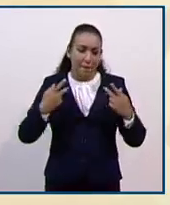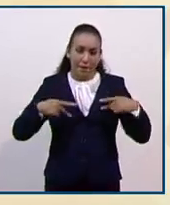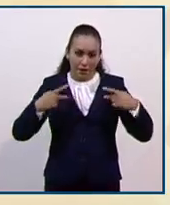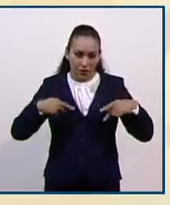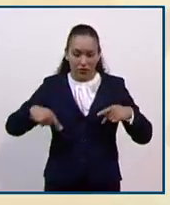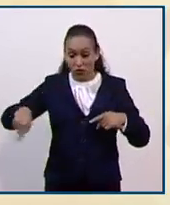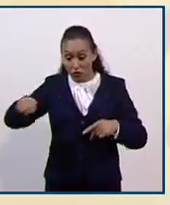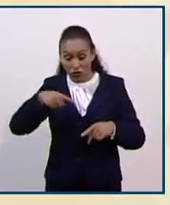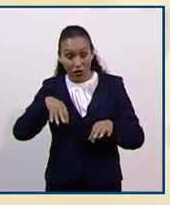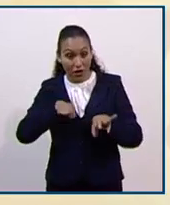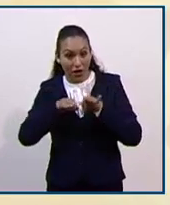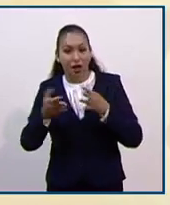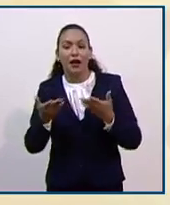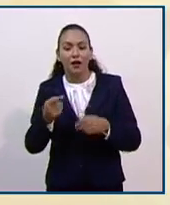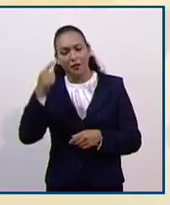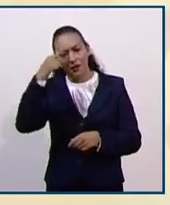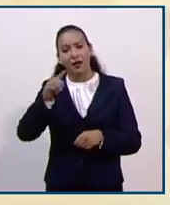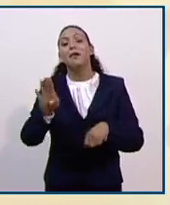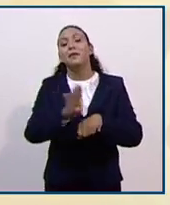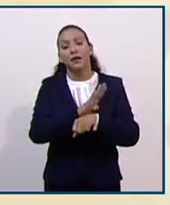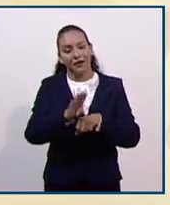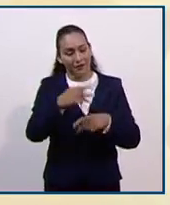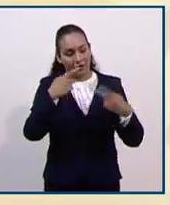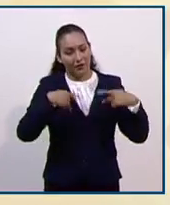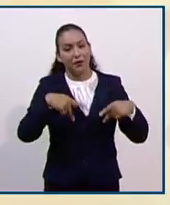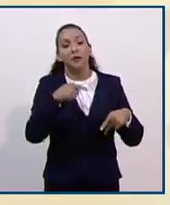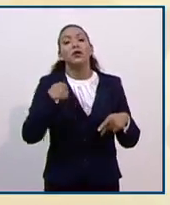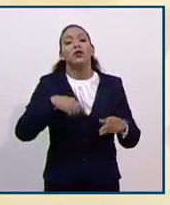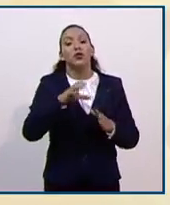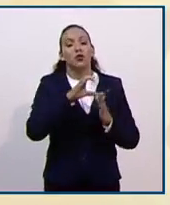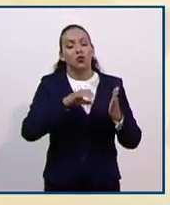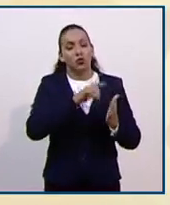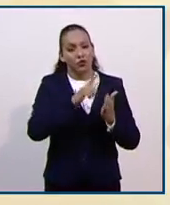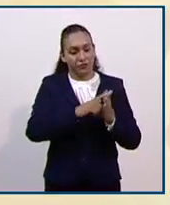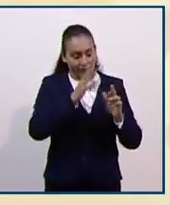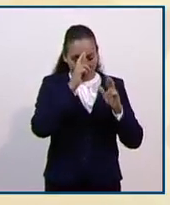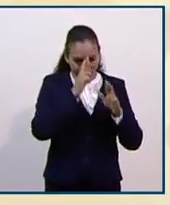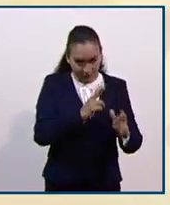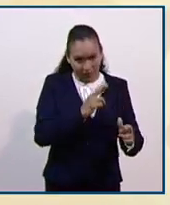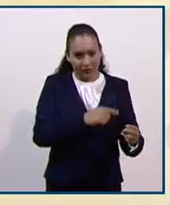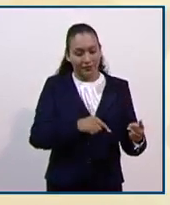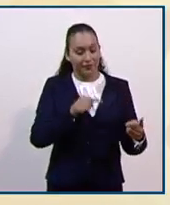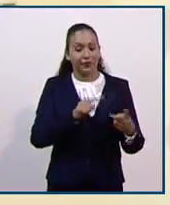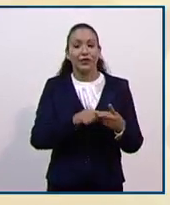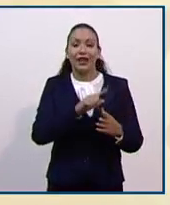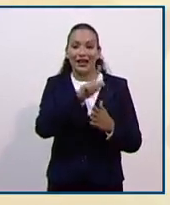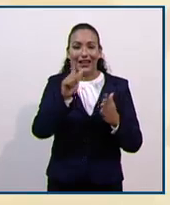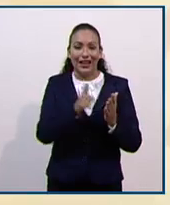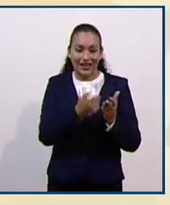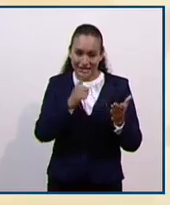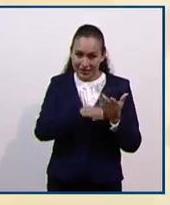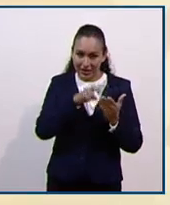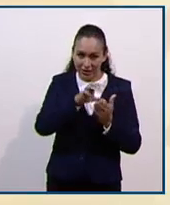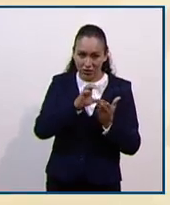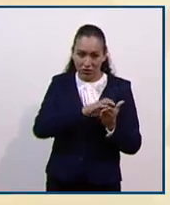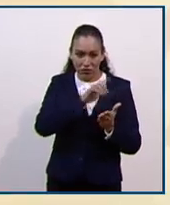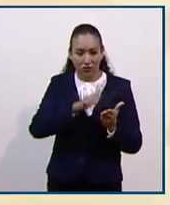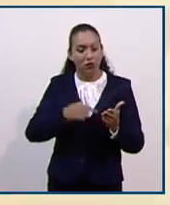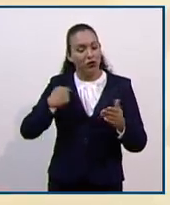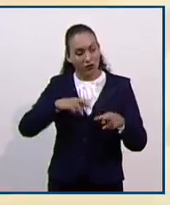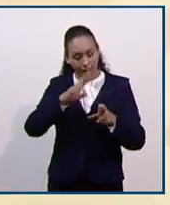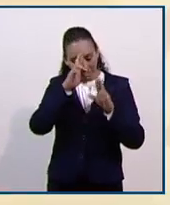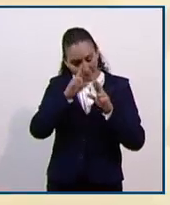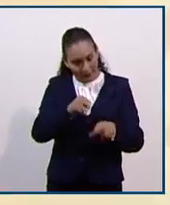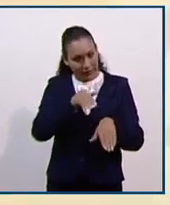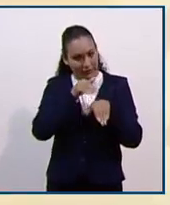para hacer respetar la Constitución, hacer respetar la norma suprema y las leyes que de ella emanan. No es